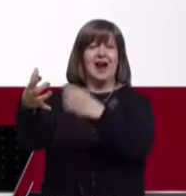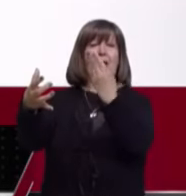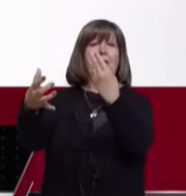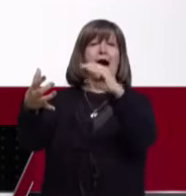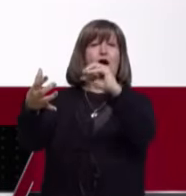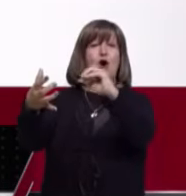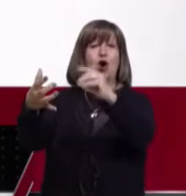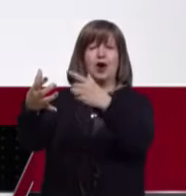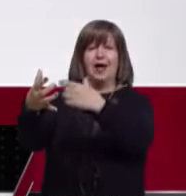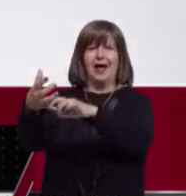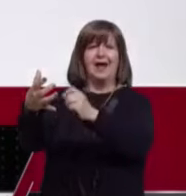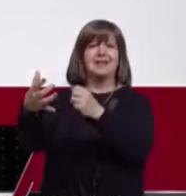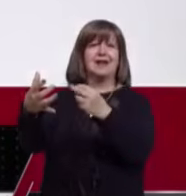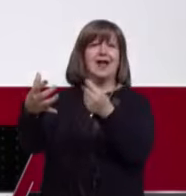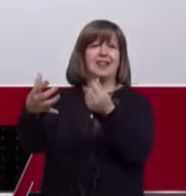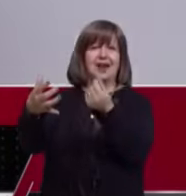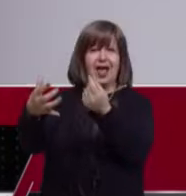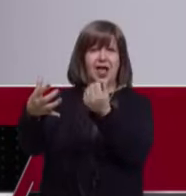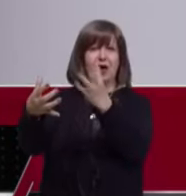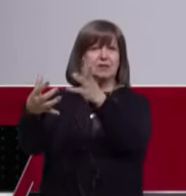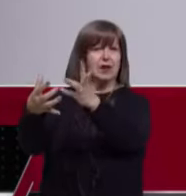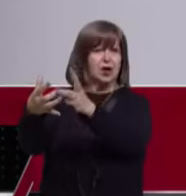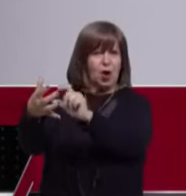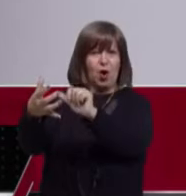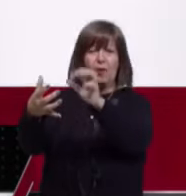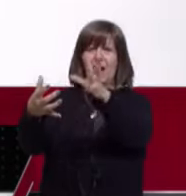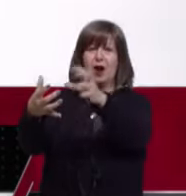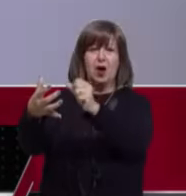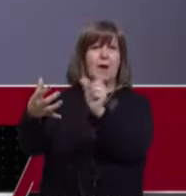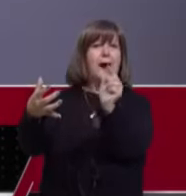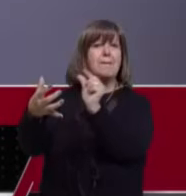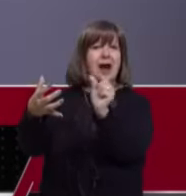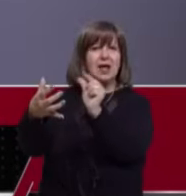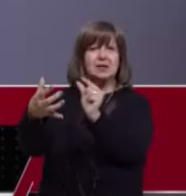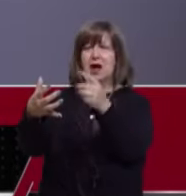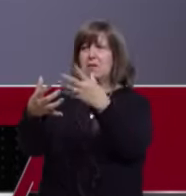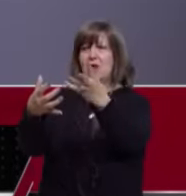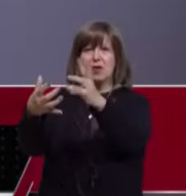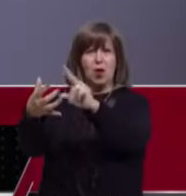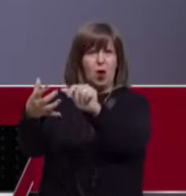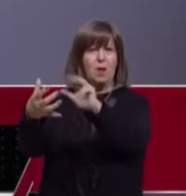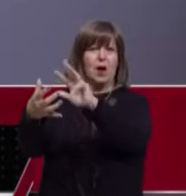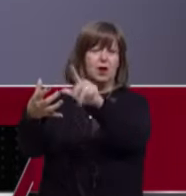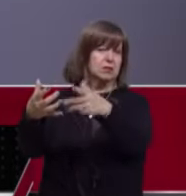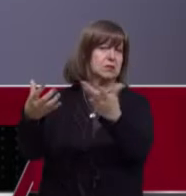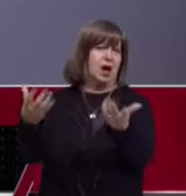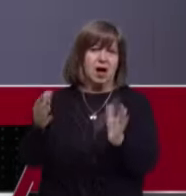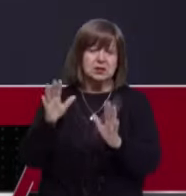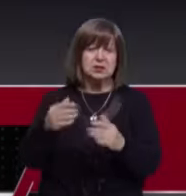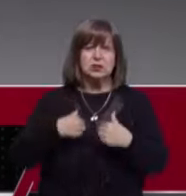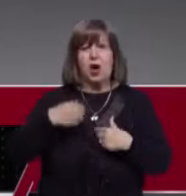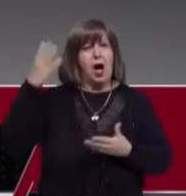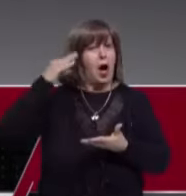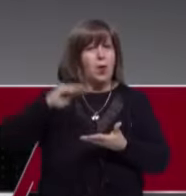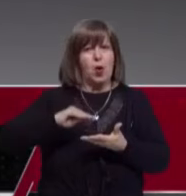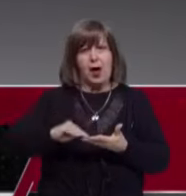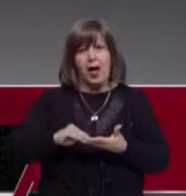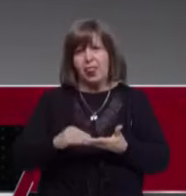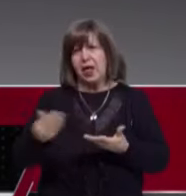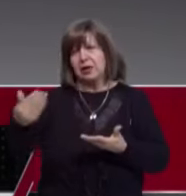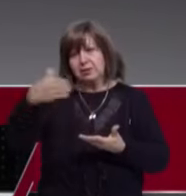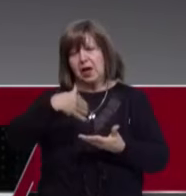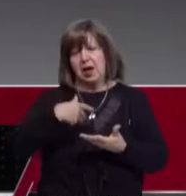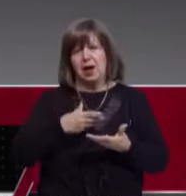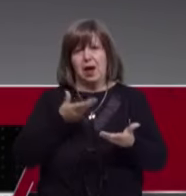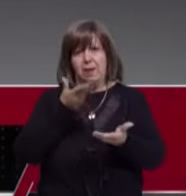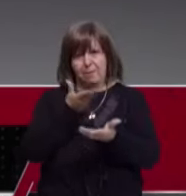acceden a los saldos de las mismas, acceden a solicitar préstamos, y es así como los casos que hemos advertido en nuestro